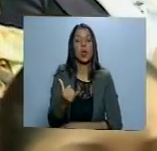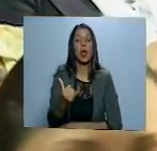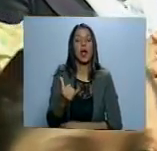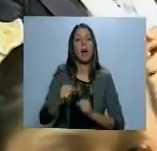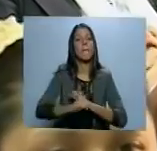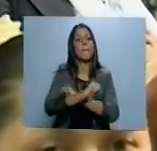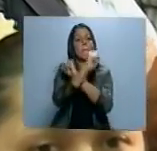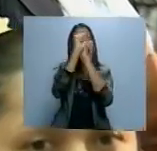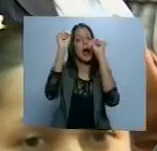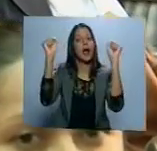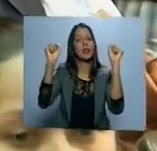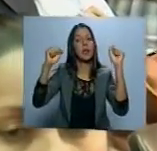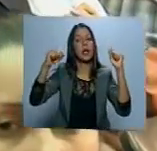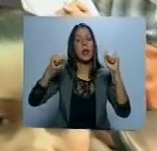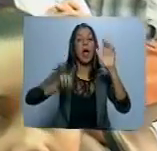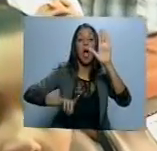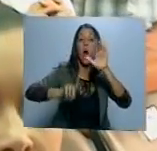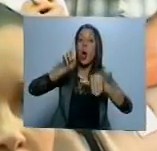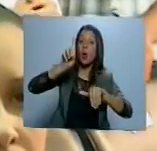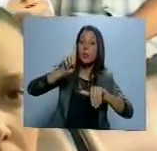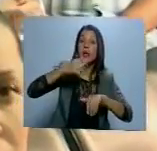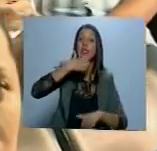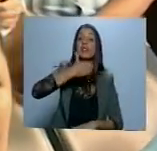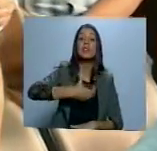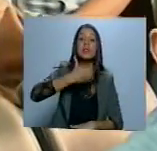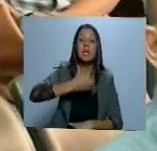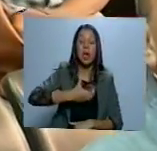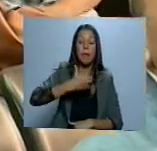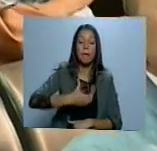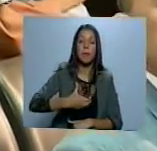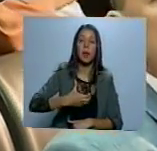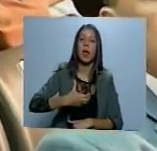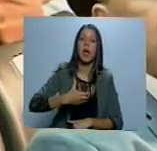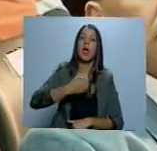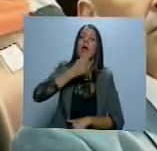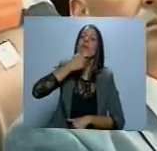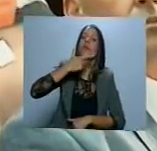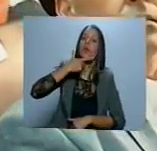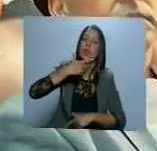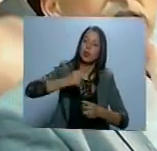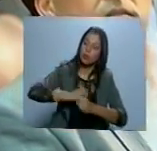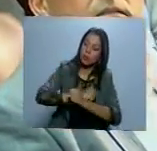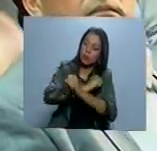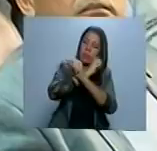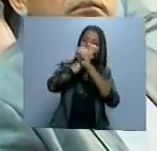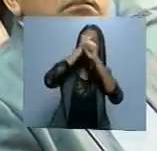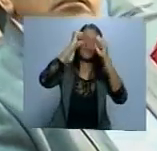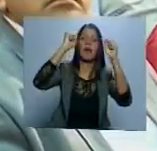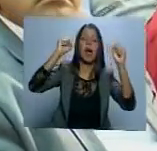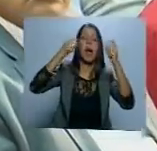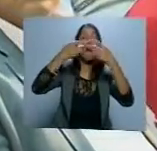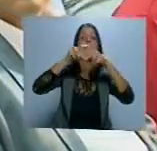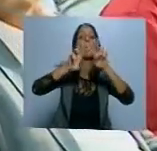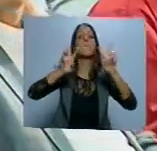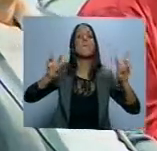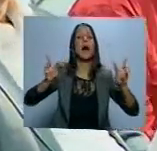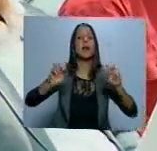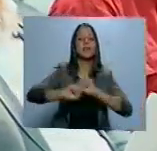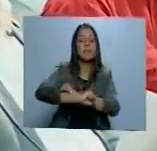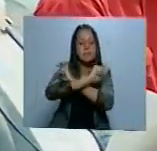amaneció el 11 de diciembre con un bonito amanecer. Amaneció en paz.